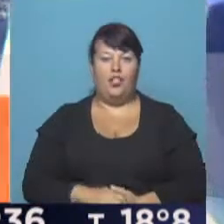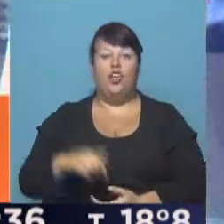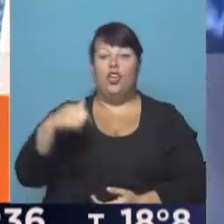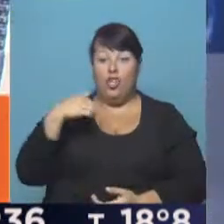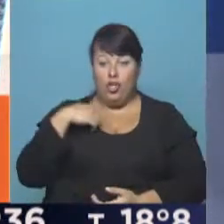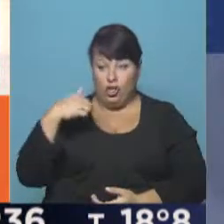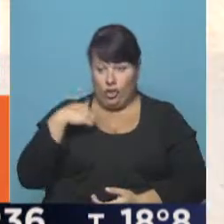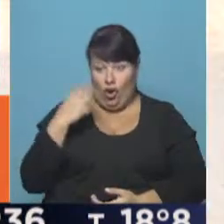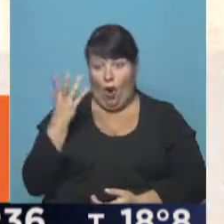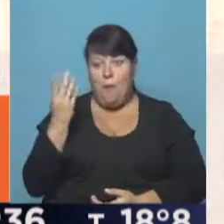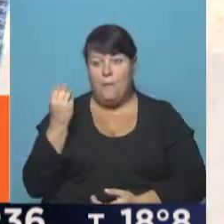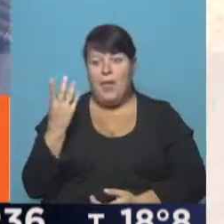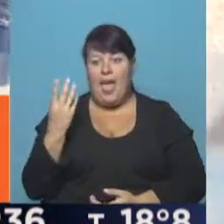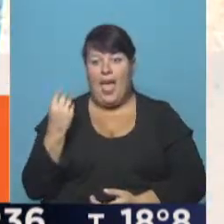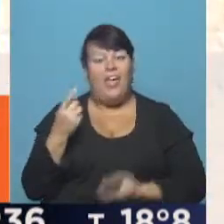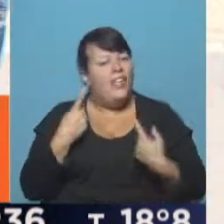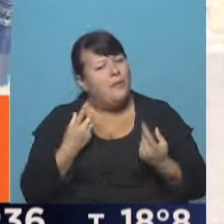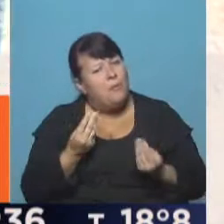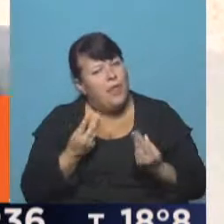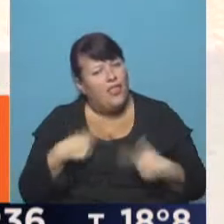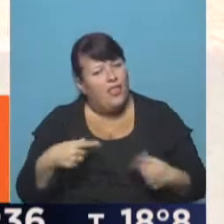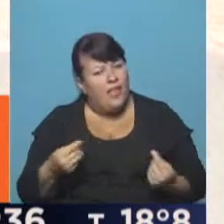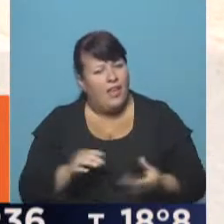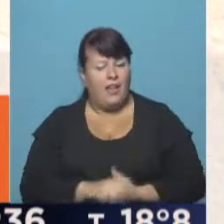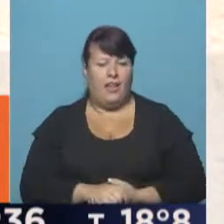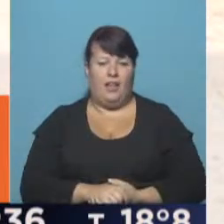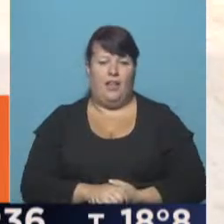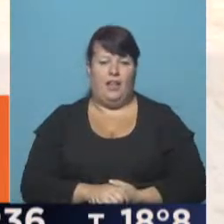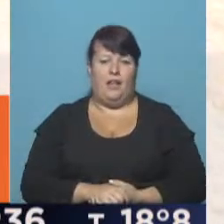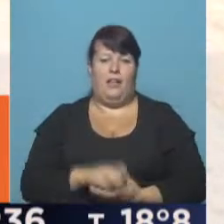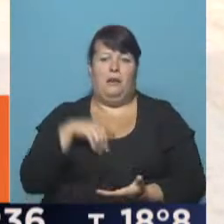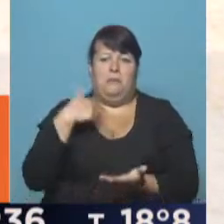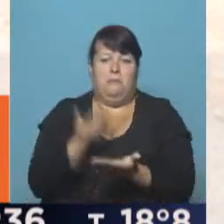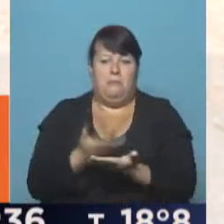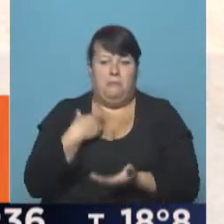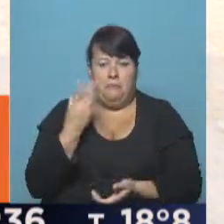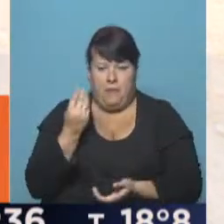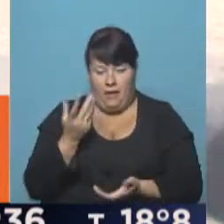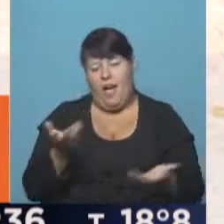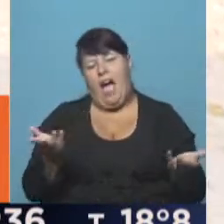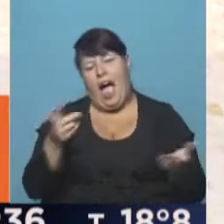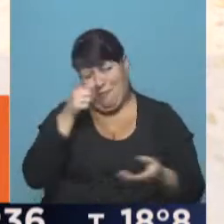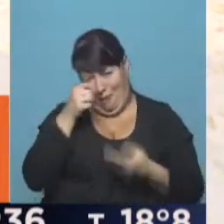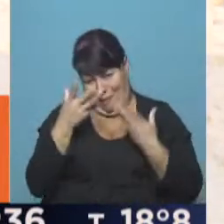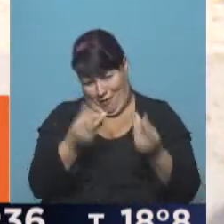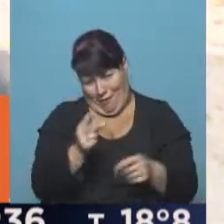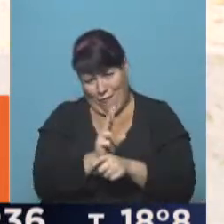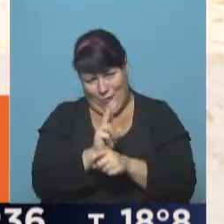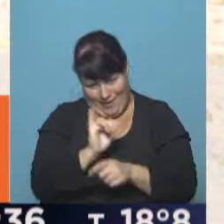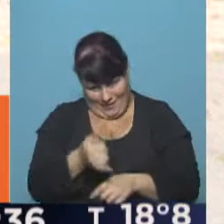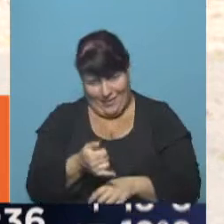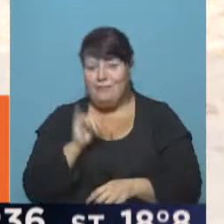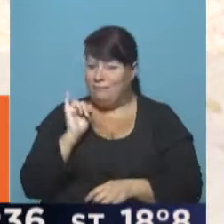Yo tenía miedo. ¿De qué tenías miedo, Camila? De caerme. Ah, pero papá te sostenía, ¿no es cierto?